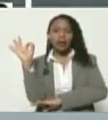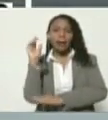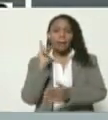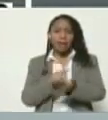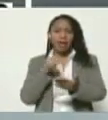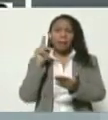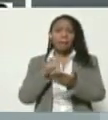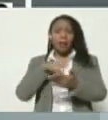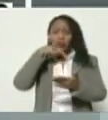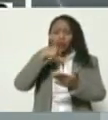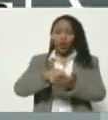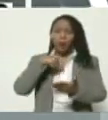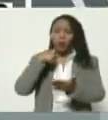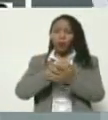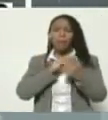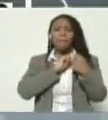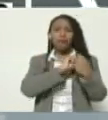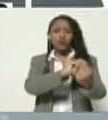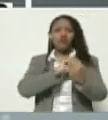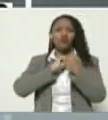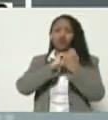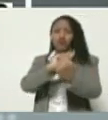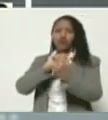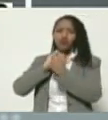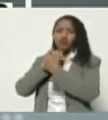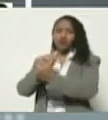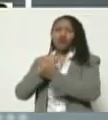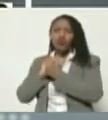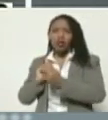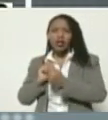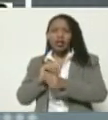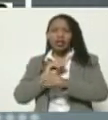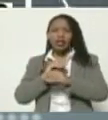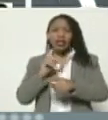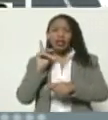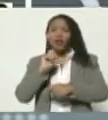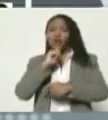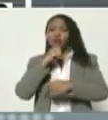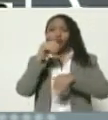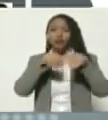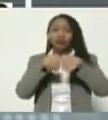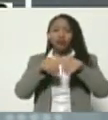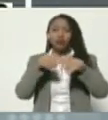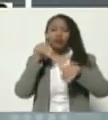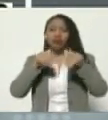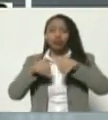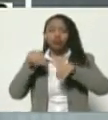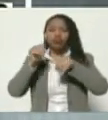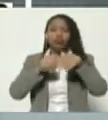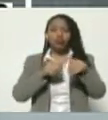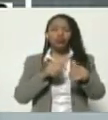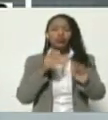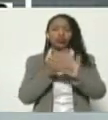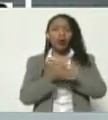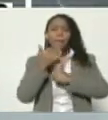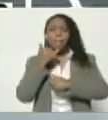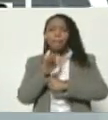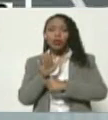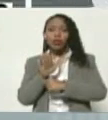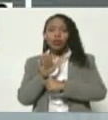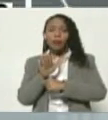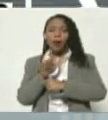postulando en conversación, en debate y con voto secreto, postulando los próximos